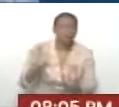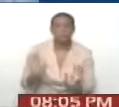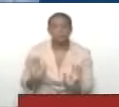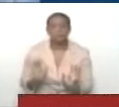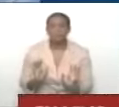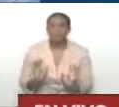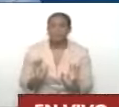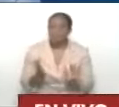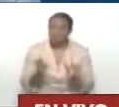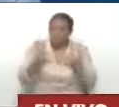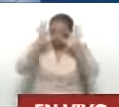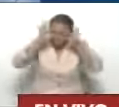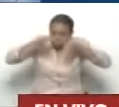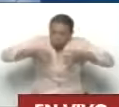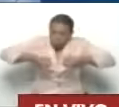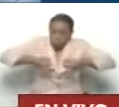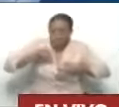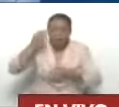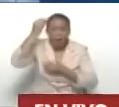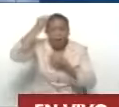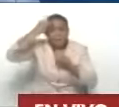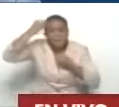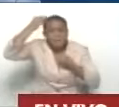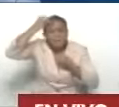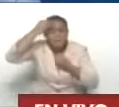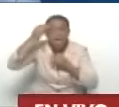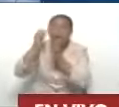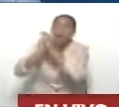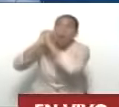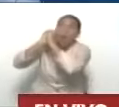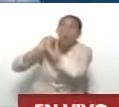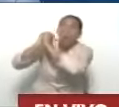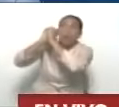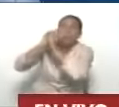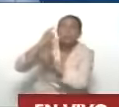y combino reflexión, oración,